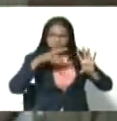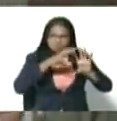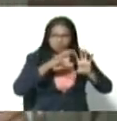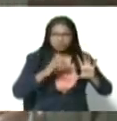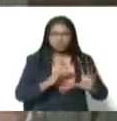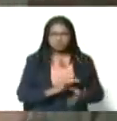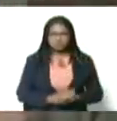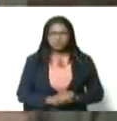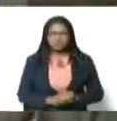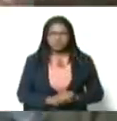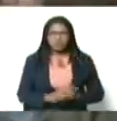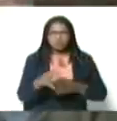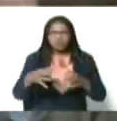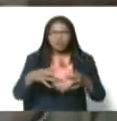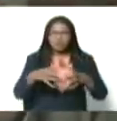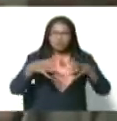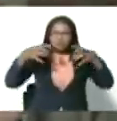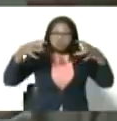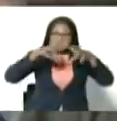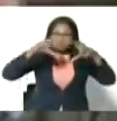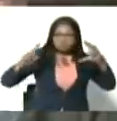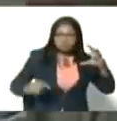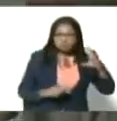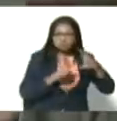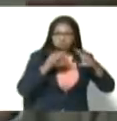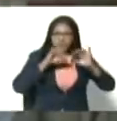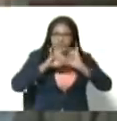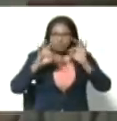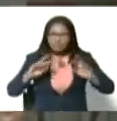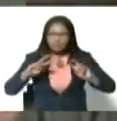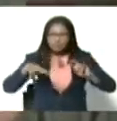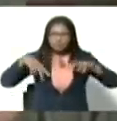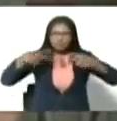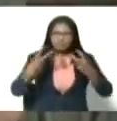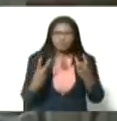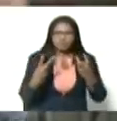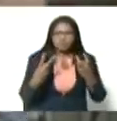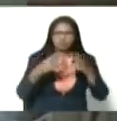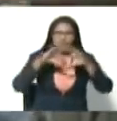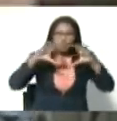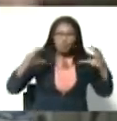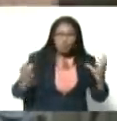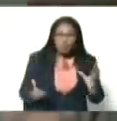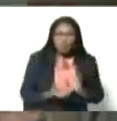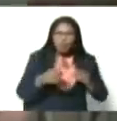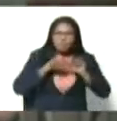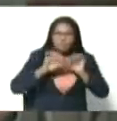a Neumáticos del Alba en un programa especial de renovación de neumáticos